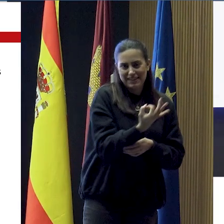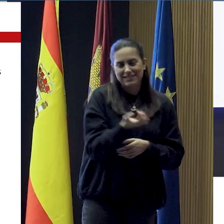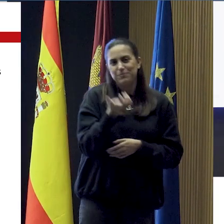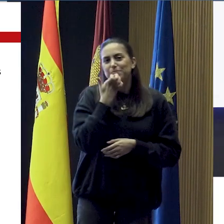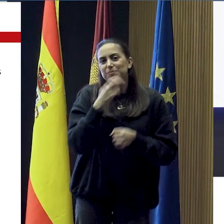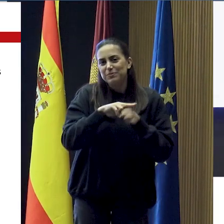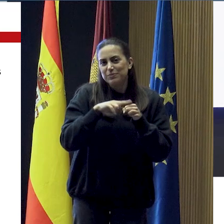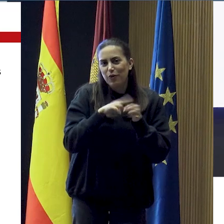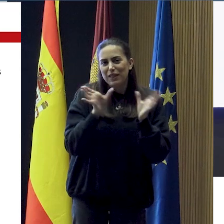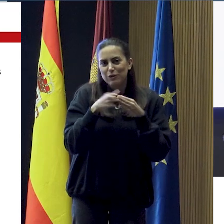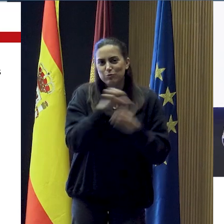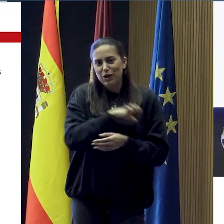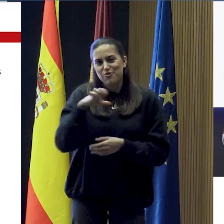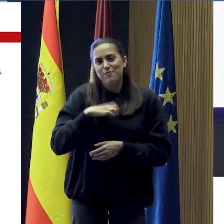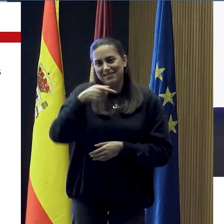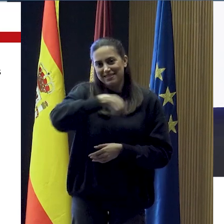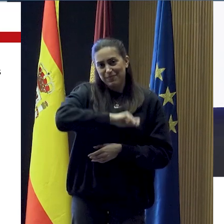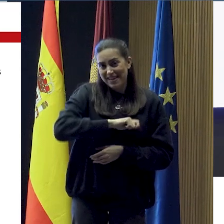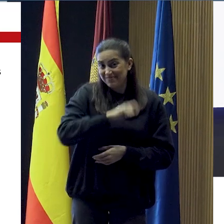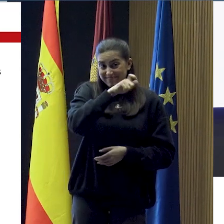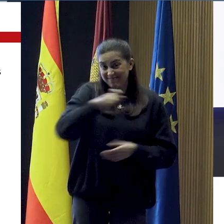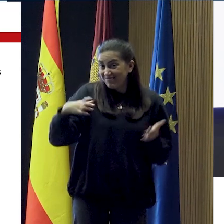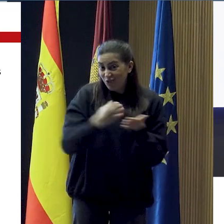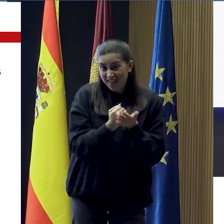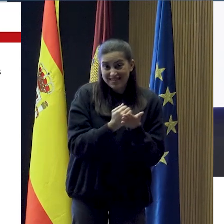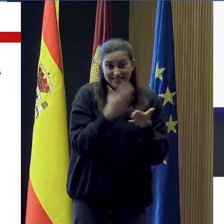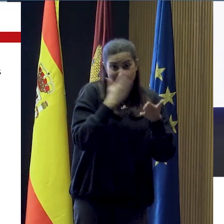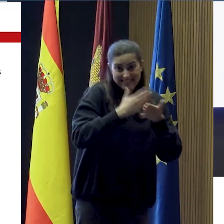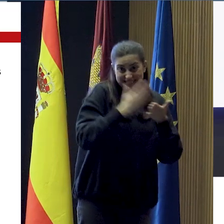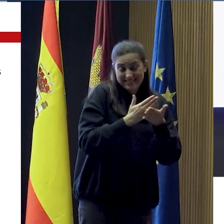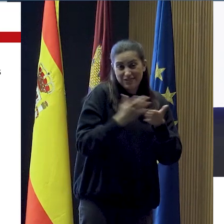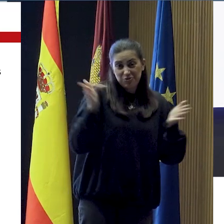las distintas comunidades de España. Bueno, pues eso sería